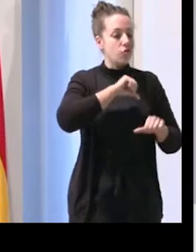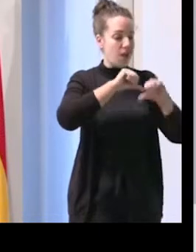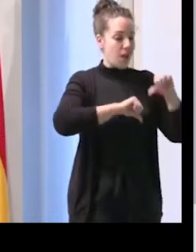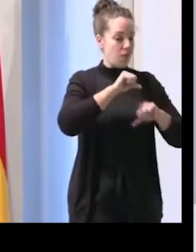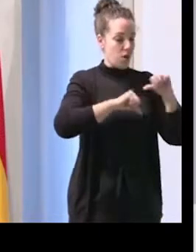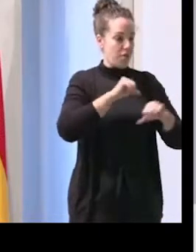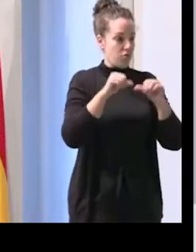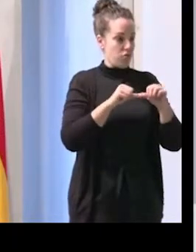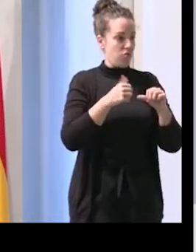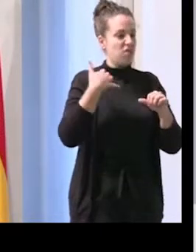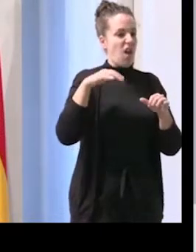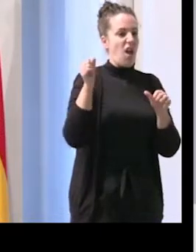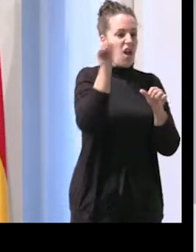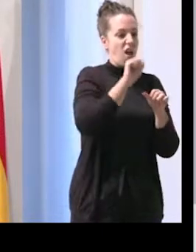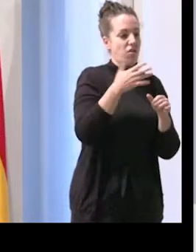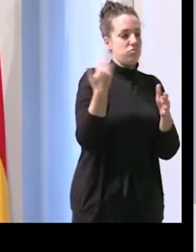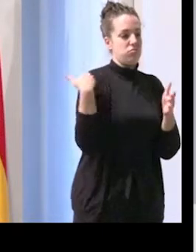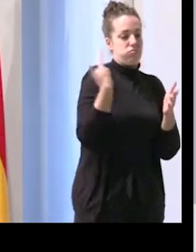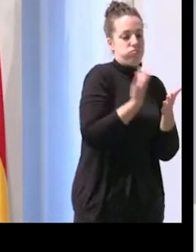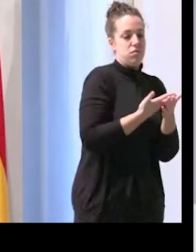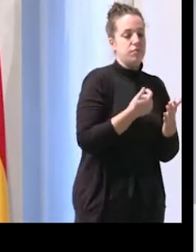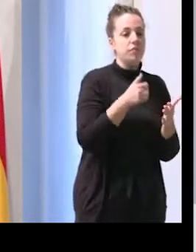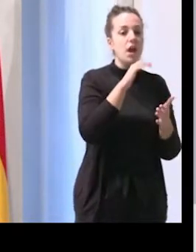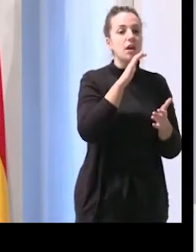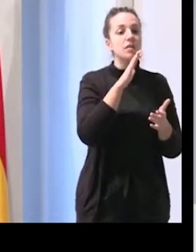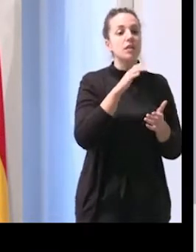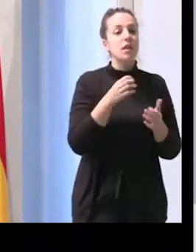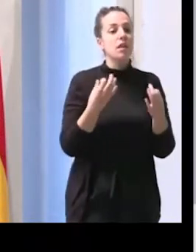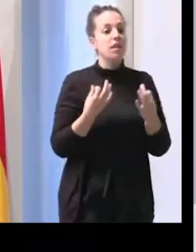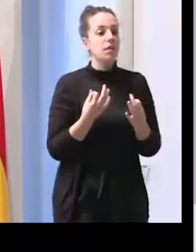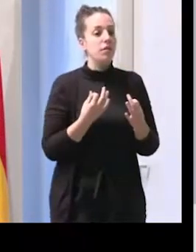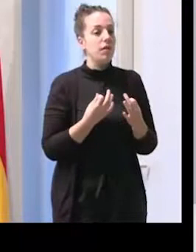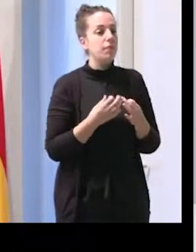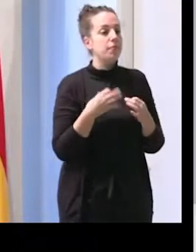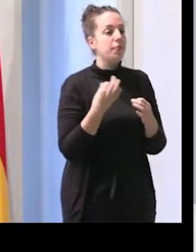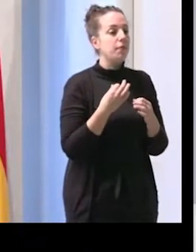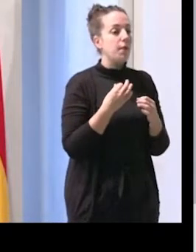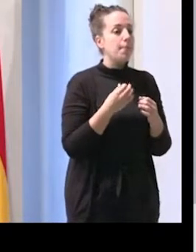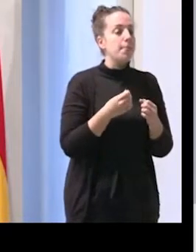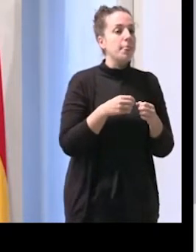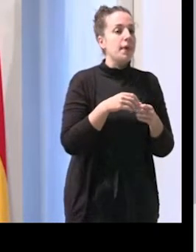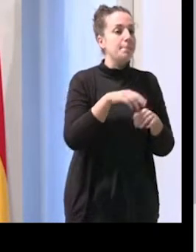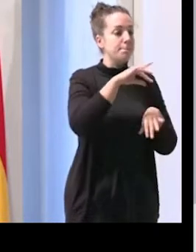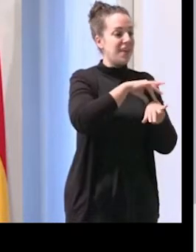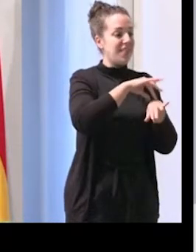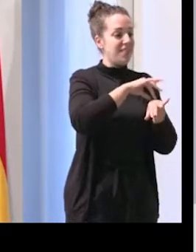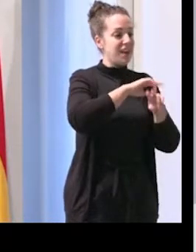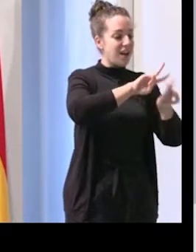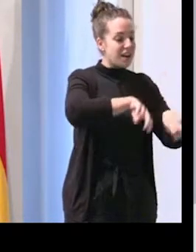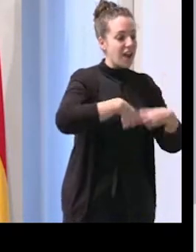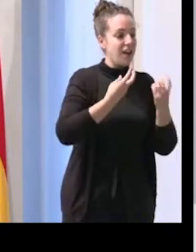por varios años ya, tratando de traer el potencial de la medicina